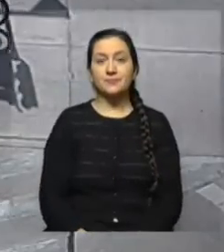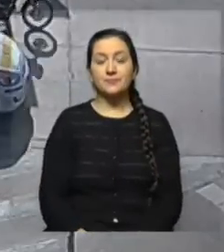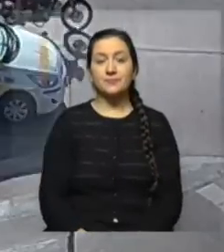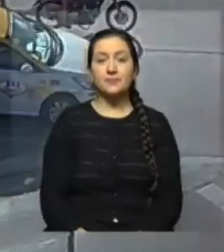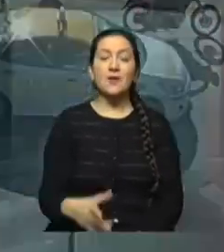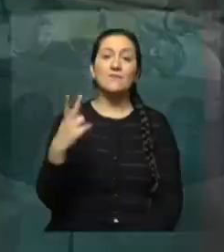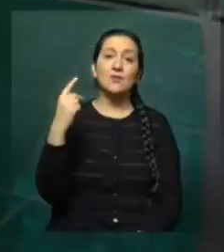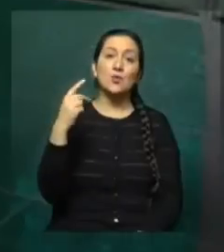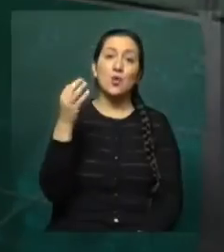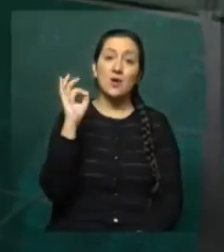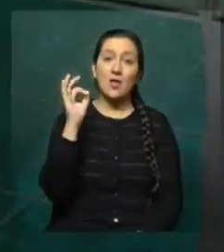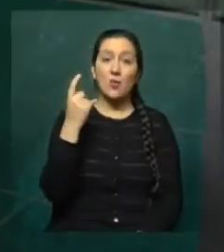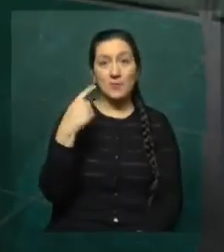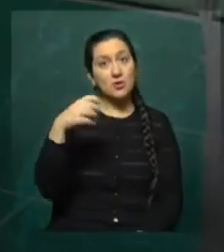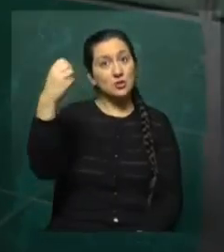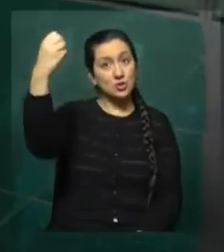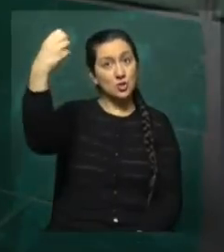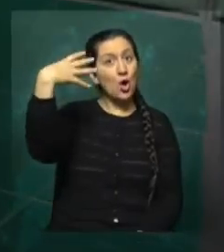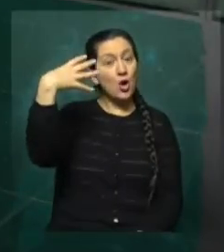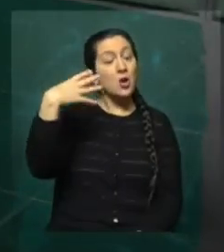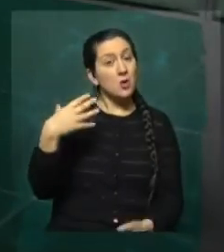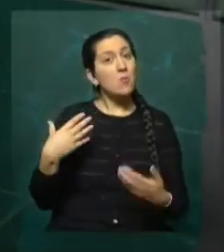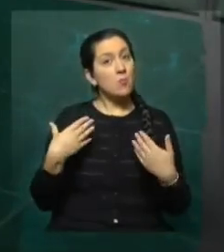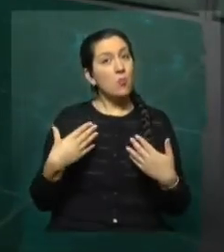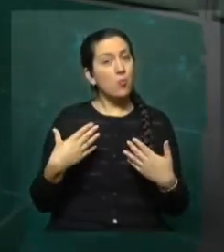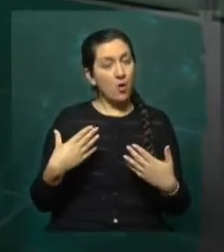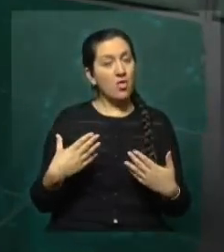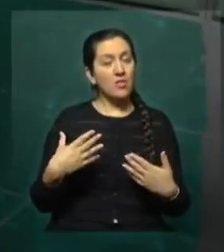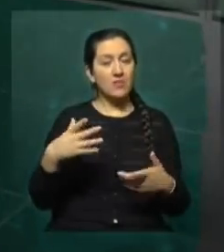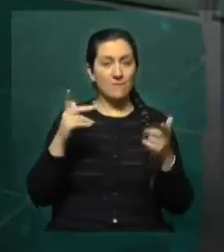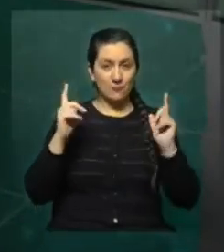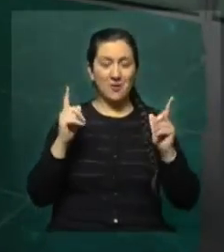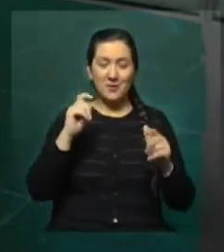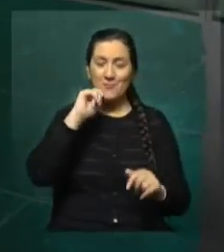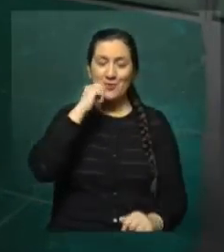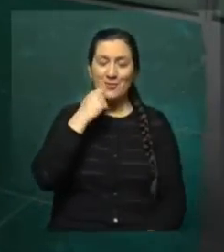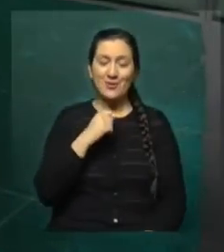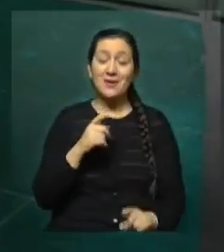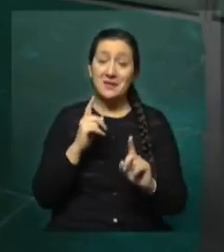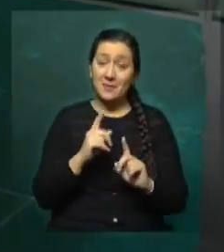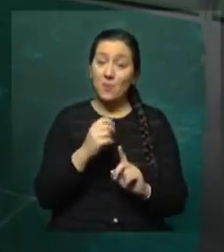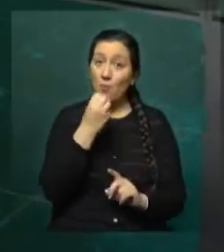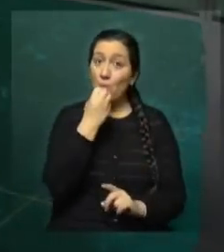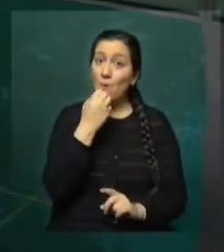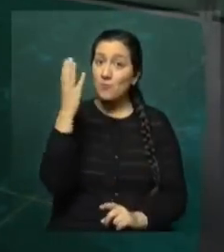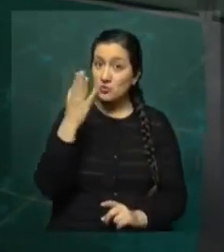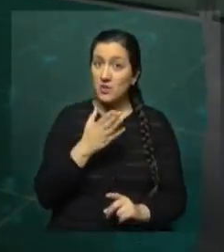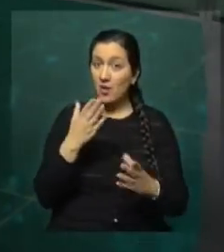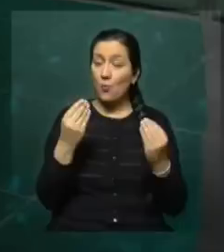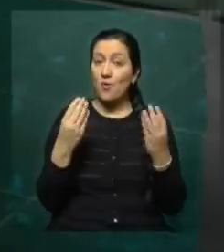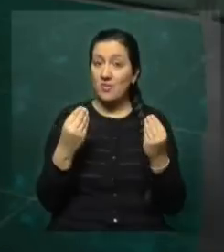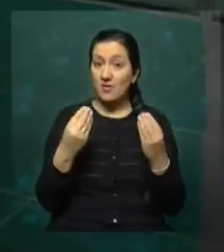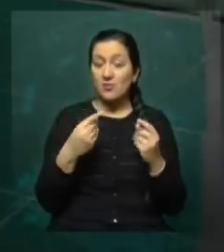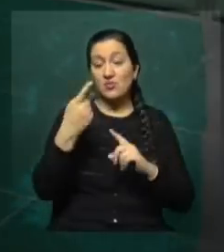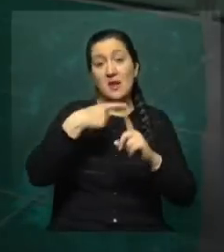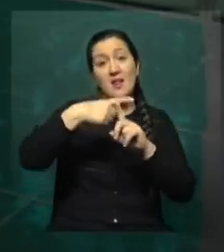21 grados pero realmente el sol se puede llegar a disfrutarlo y también hay un alto porcentaje de humedad que eso hace también